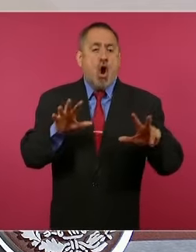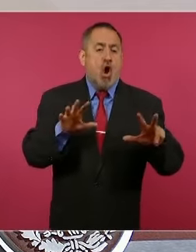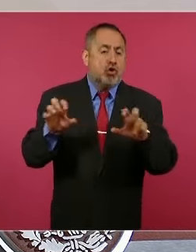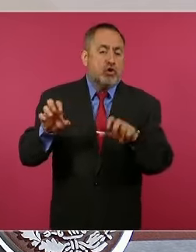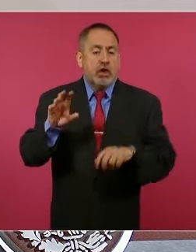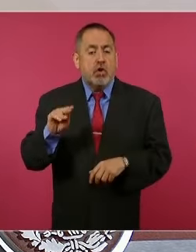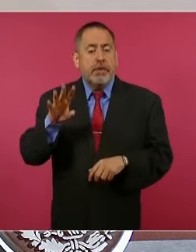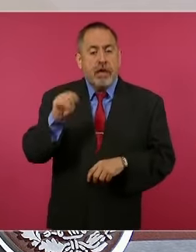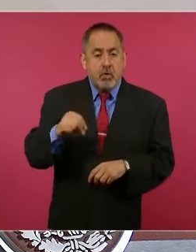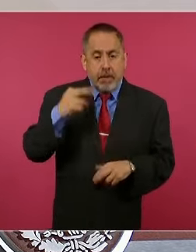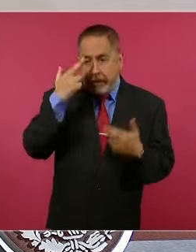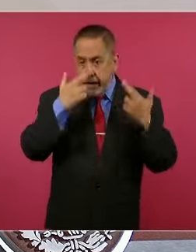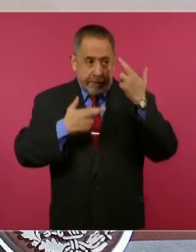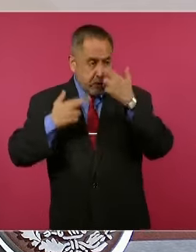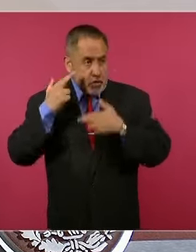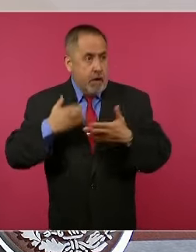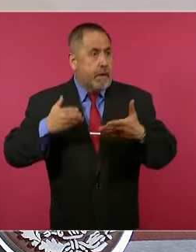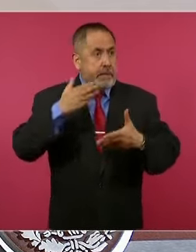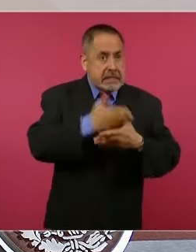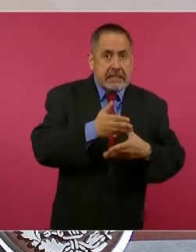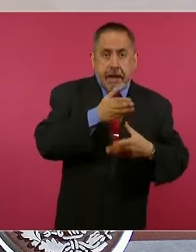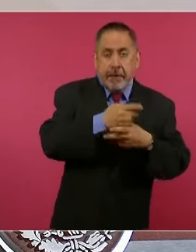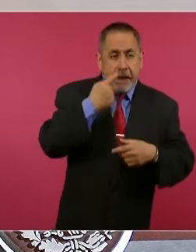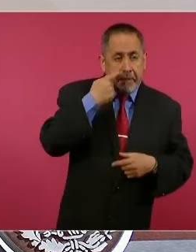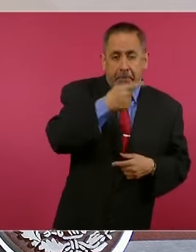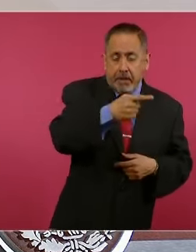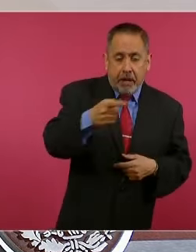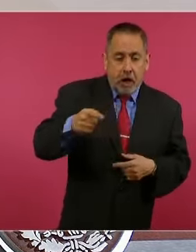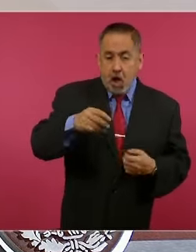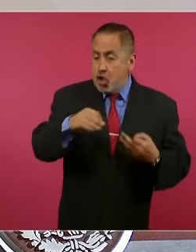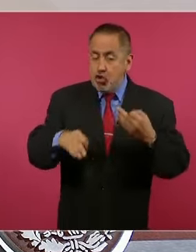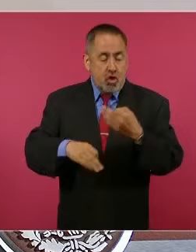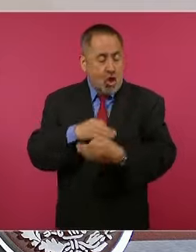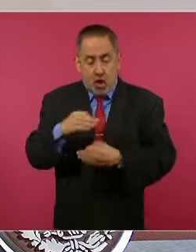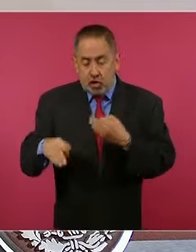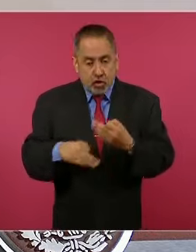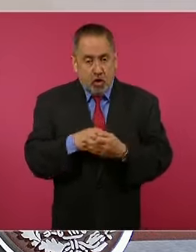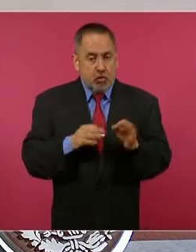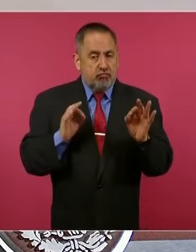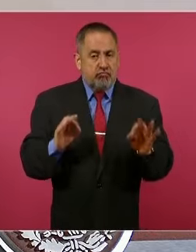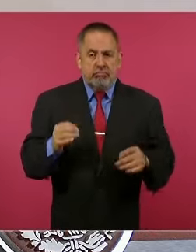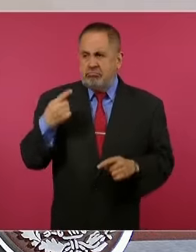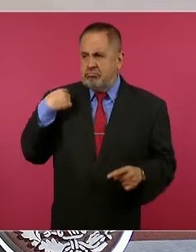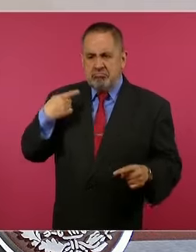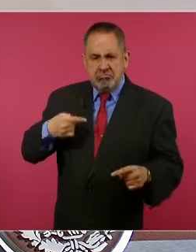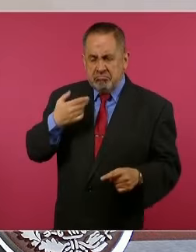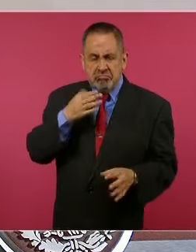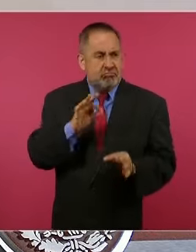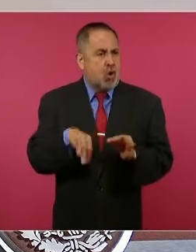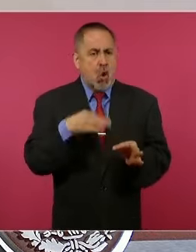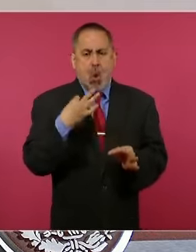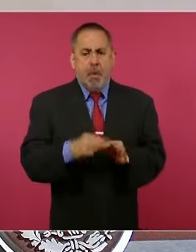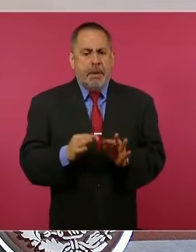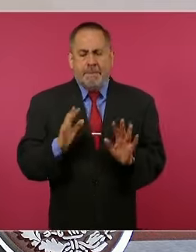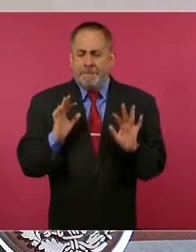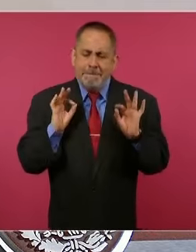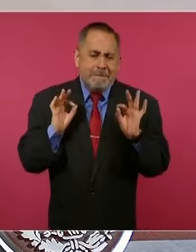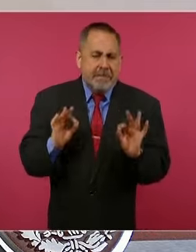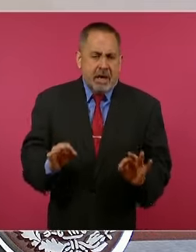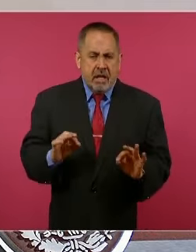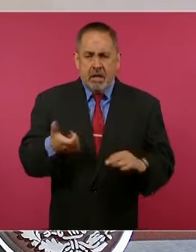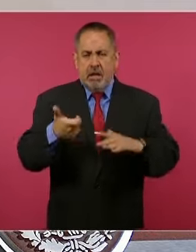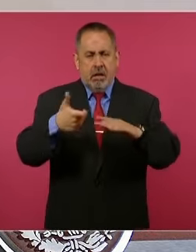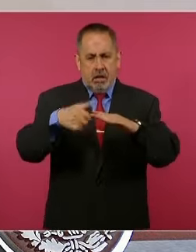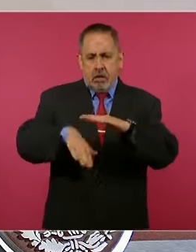899 verificaciones y visitas en todas ellas en esta ocasión como ya ha sido costumbre se cumplieron con los